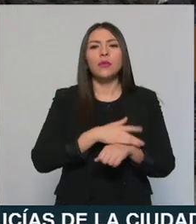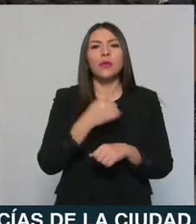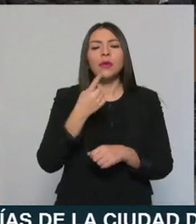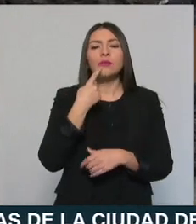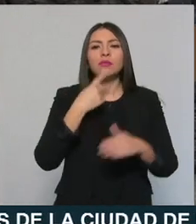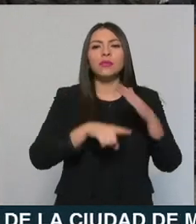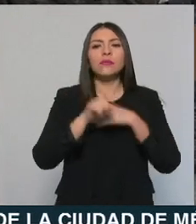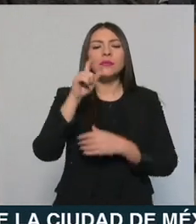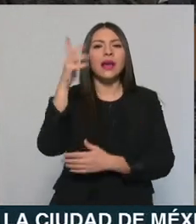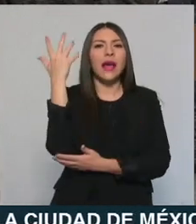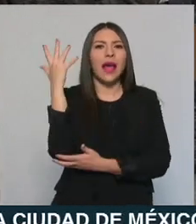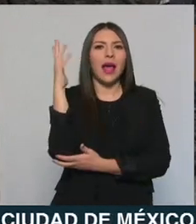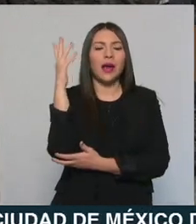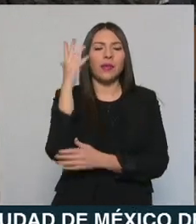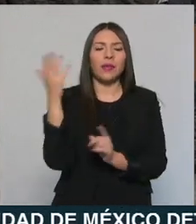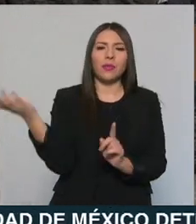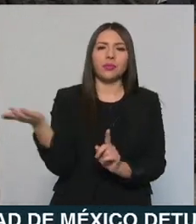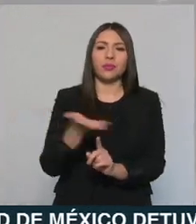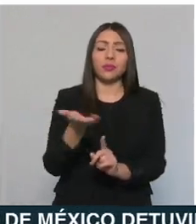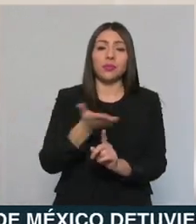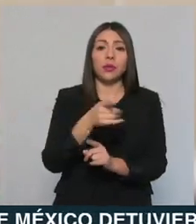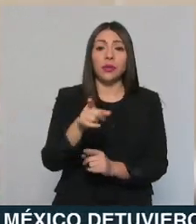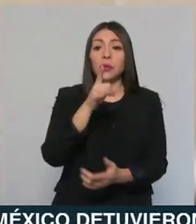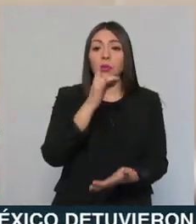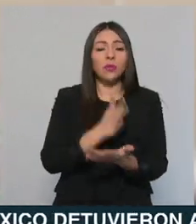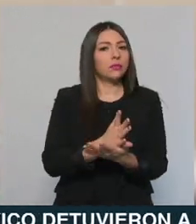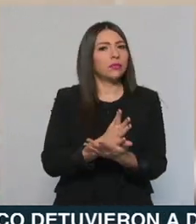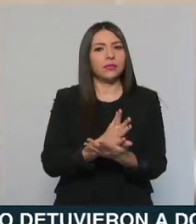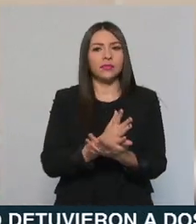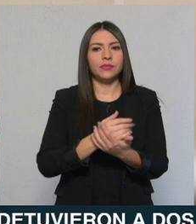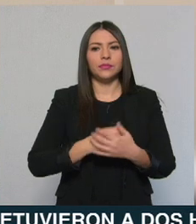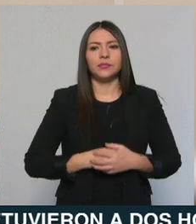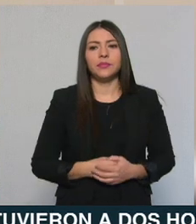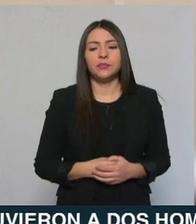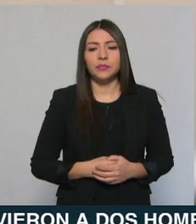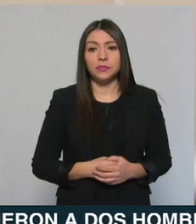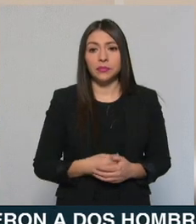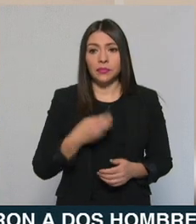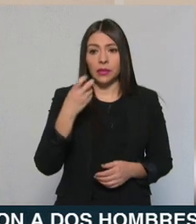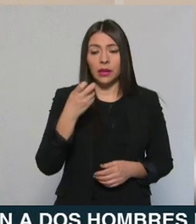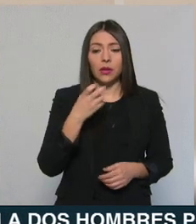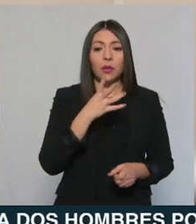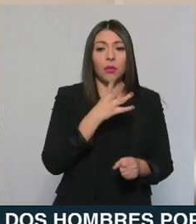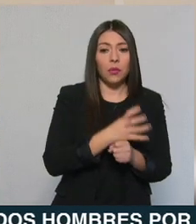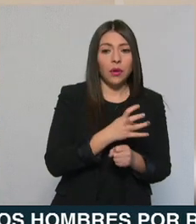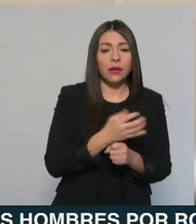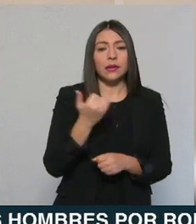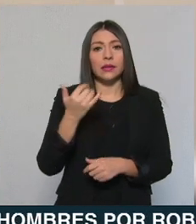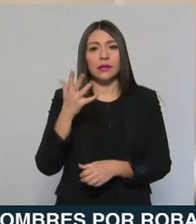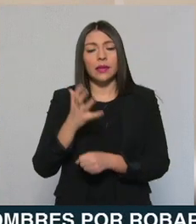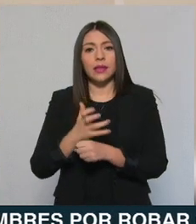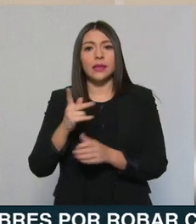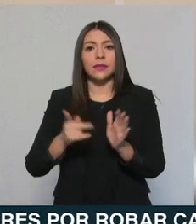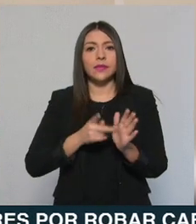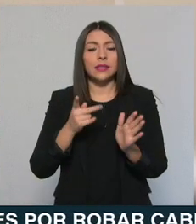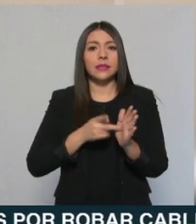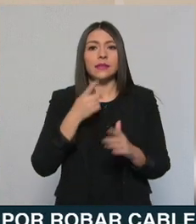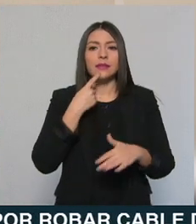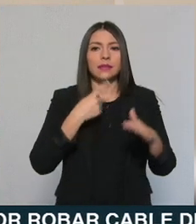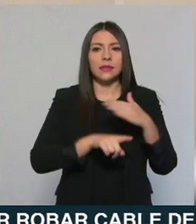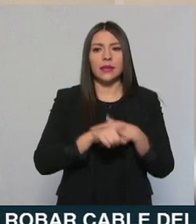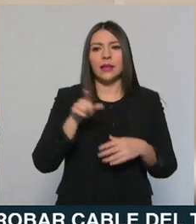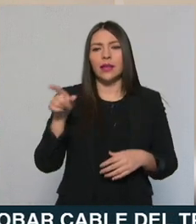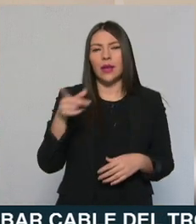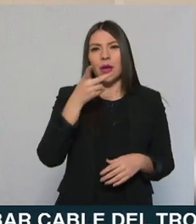en la calle Real de Mayorazgo no es la única. Estas serían la cuarta y la quinta, que efectivamente, como bien dice el